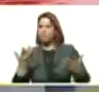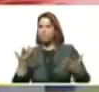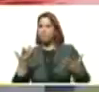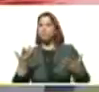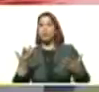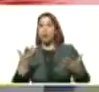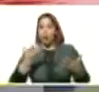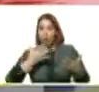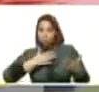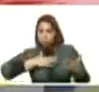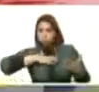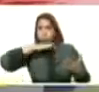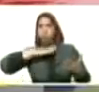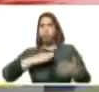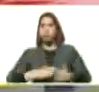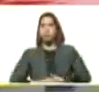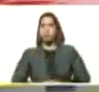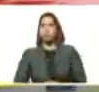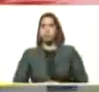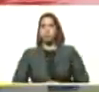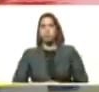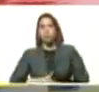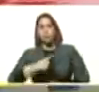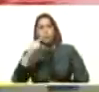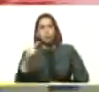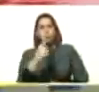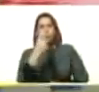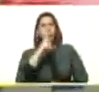abarcaron en un nombre,